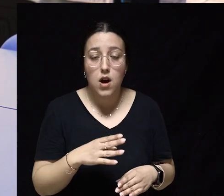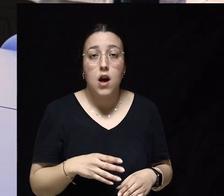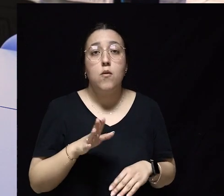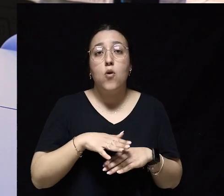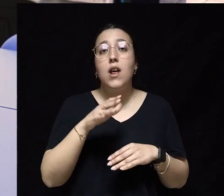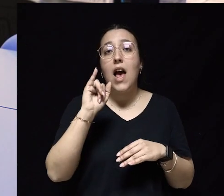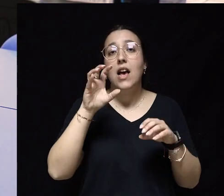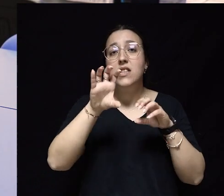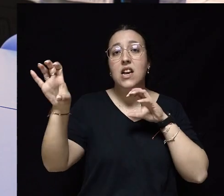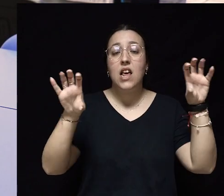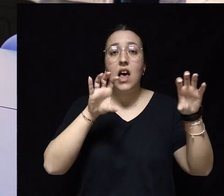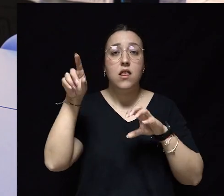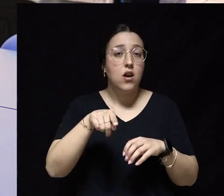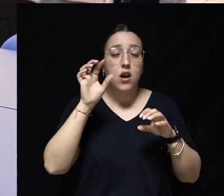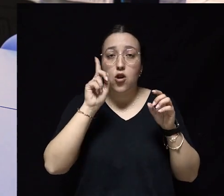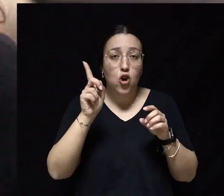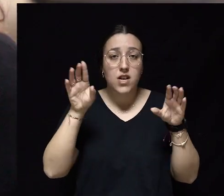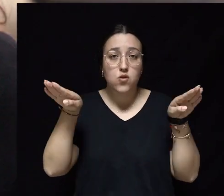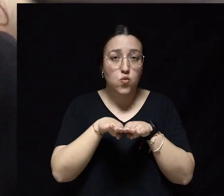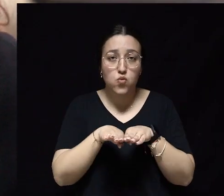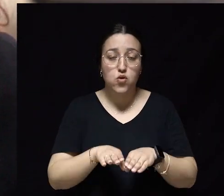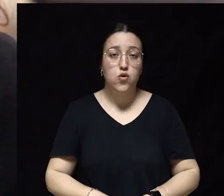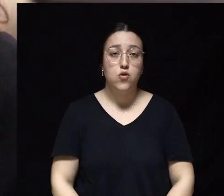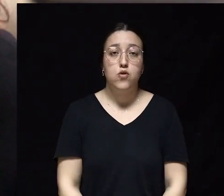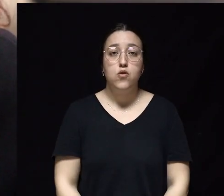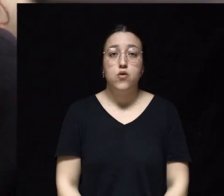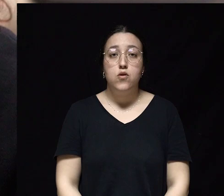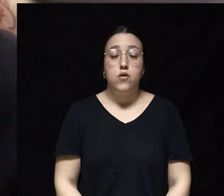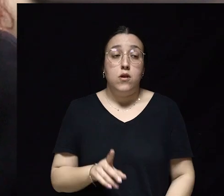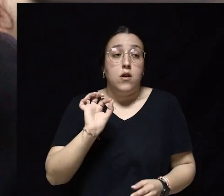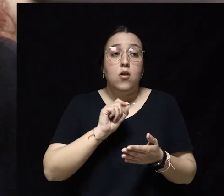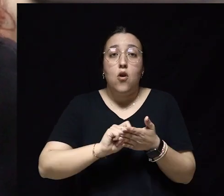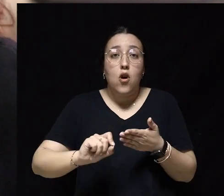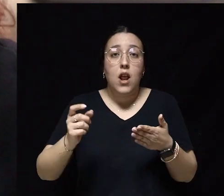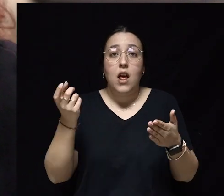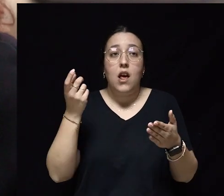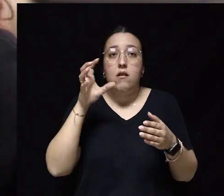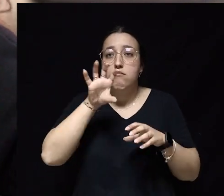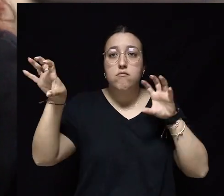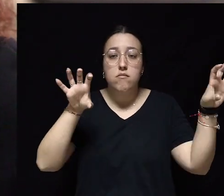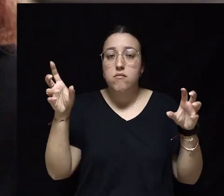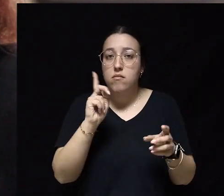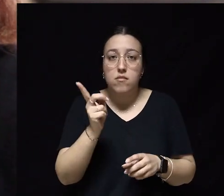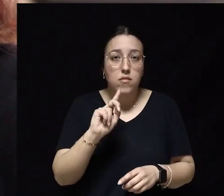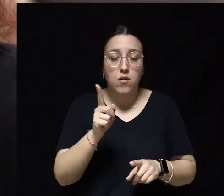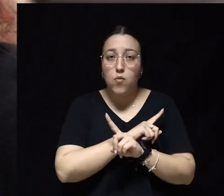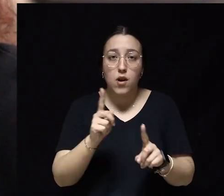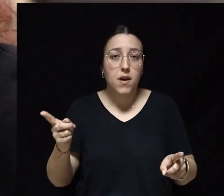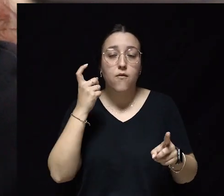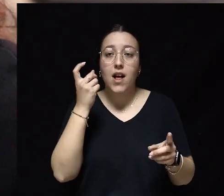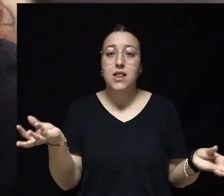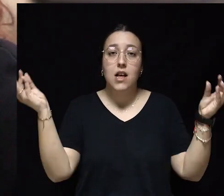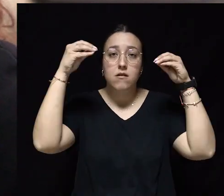que es una injusticia que haya segregación, o sea, me da igual del tipo, ¿no? O sea, en este caso estamos hablando de la escolar,